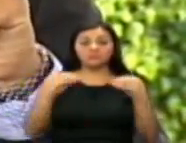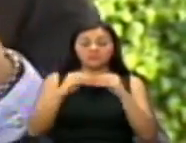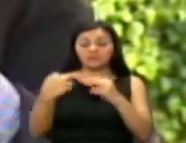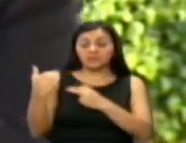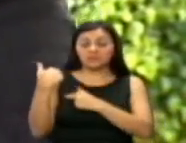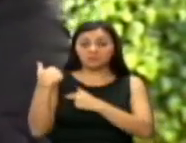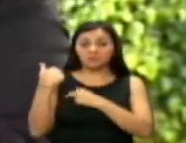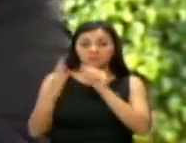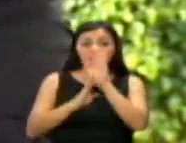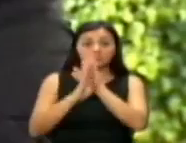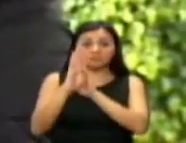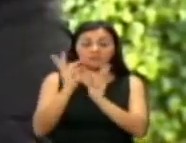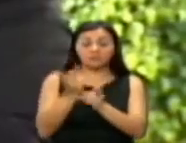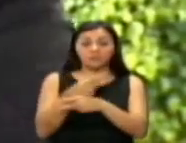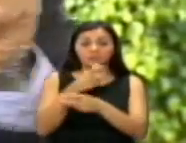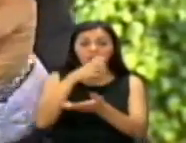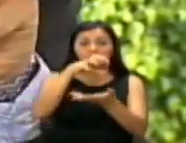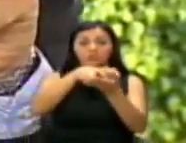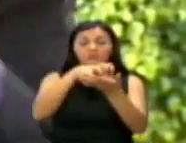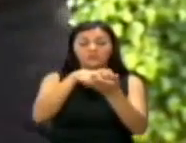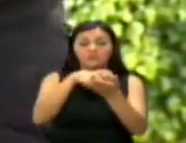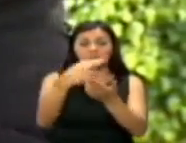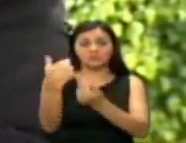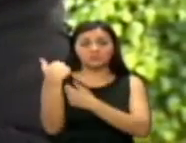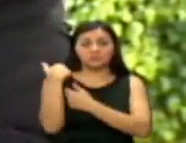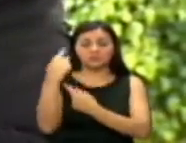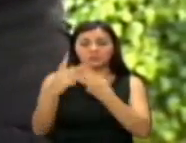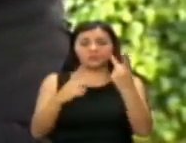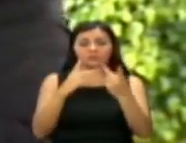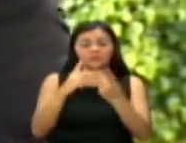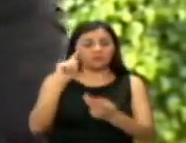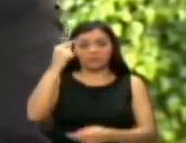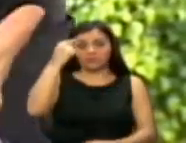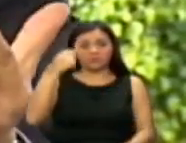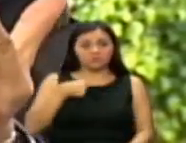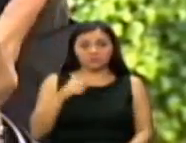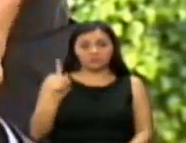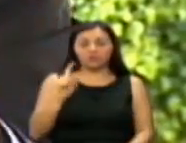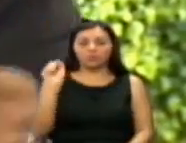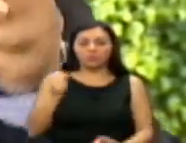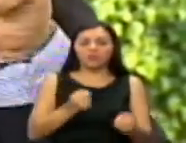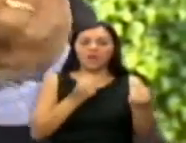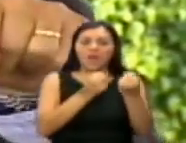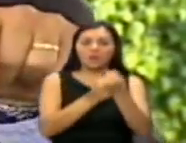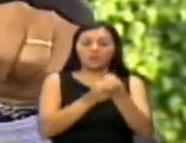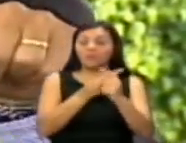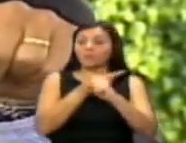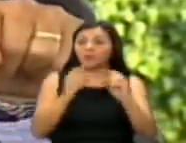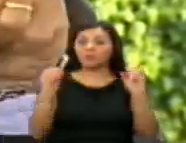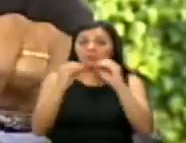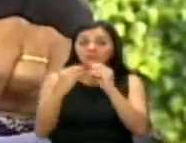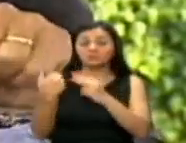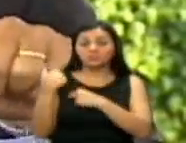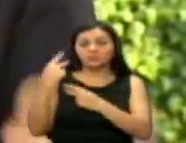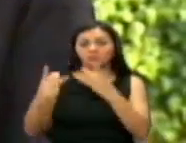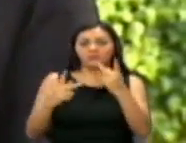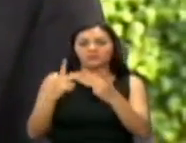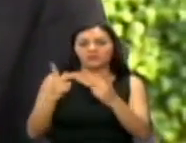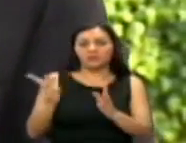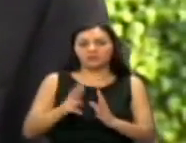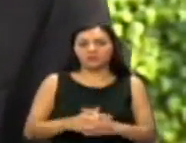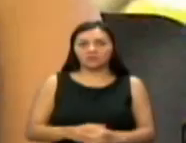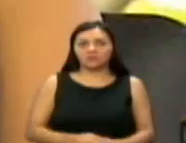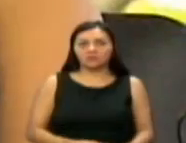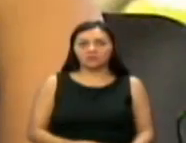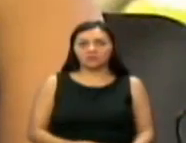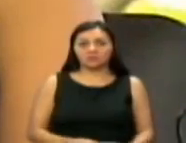del desarrollo productivo de la provincia es el gobierno provincial, no el gobierno central. Nosotros queremos ayudar en lo que podamos, pero el principal responsable es el prefecto Herrera. ¿Se podría dar un